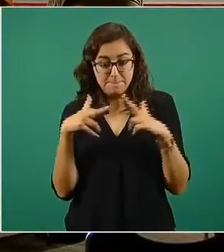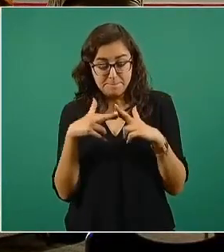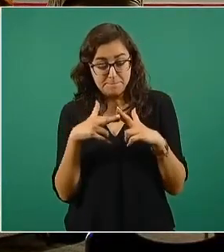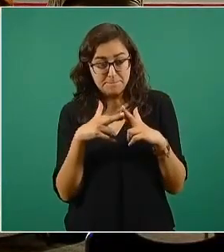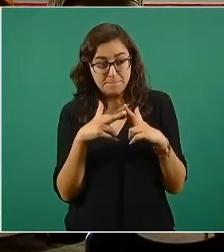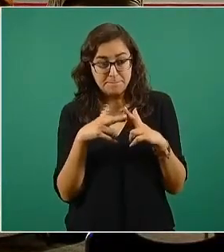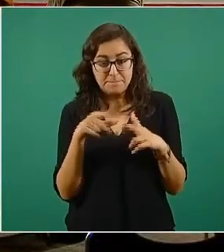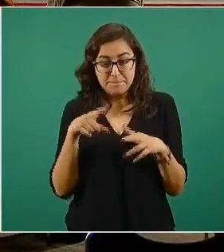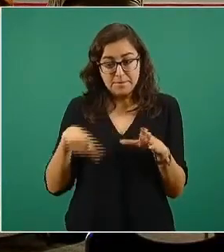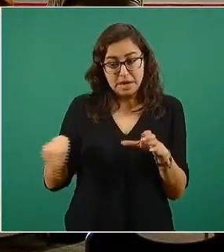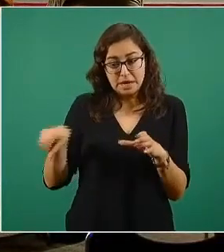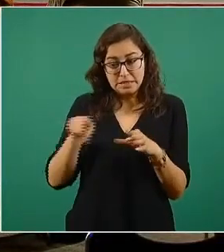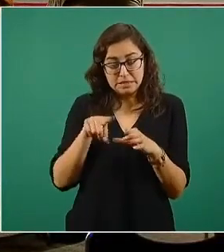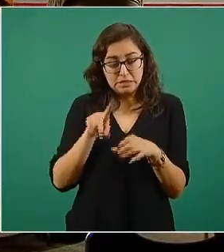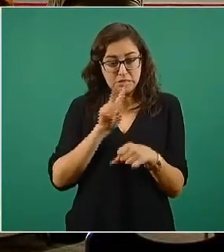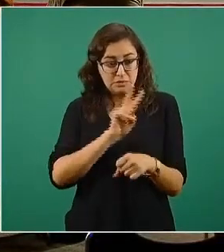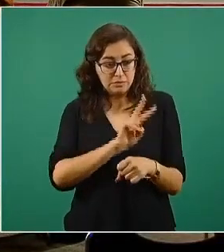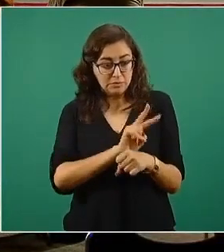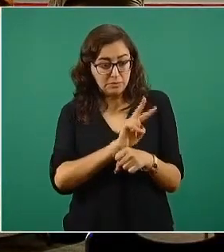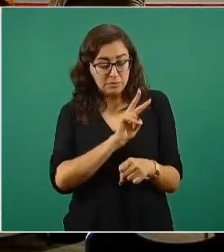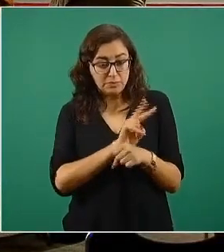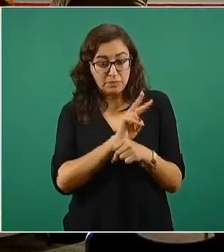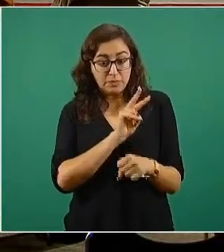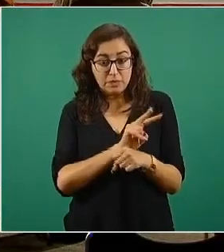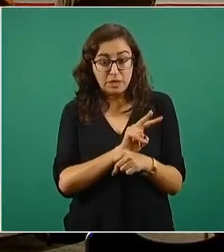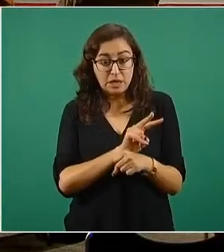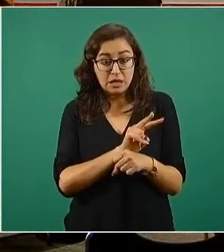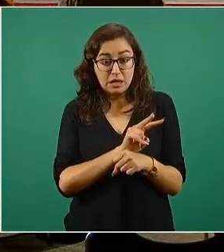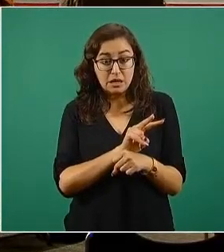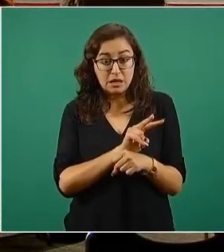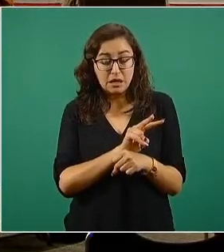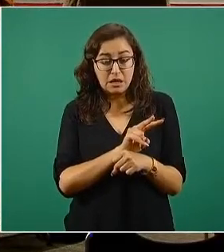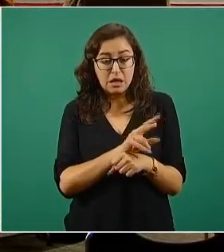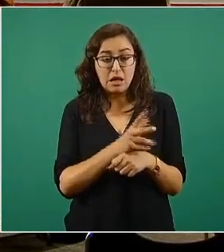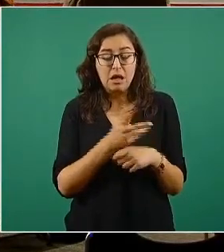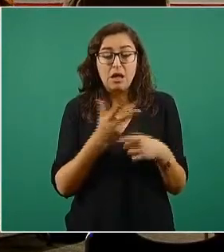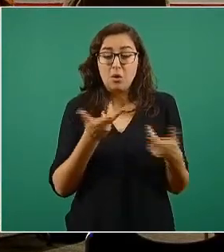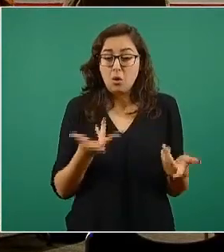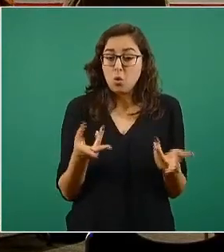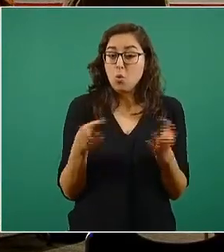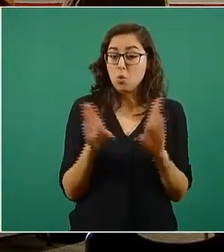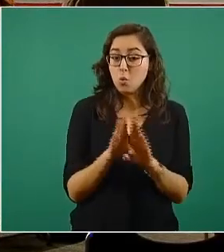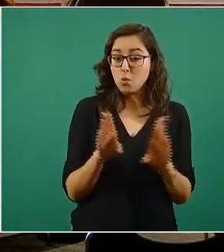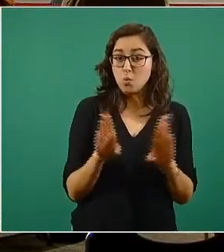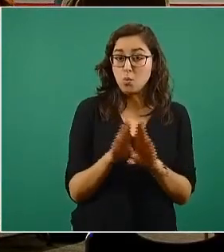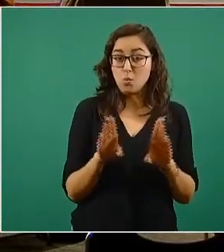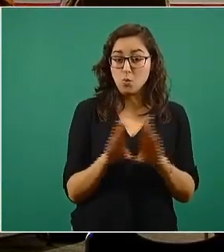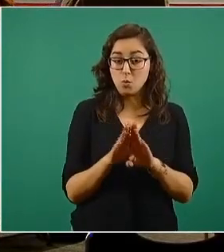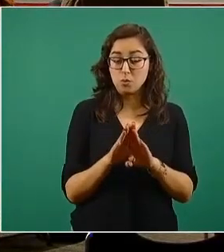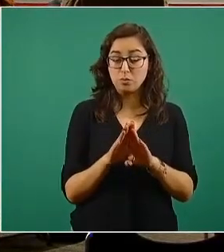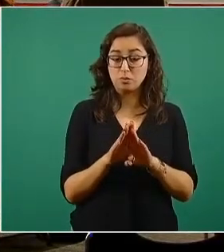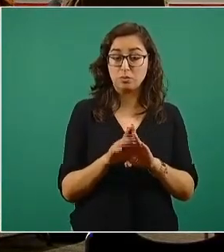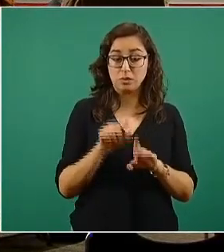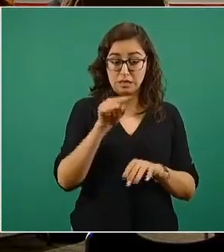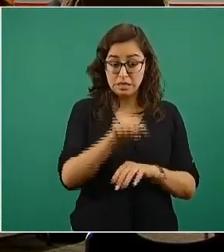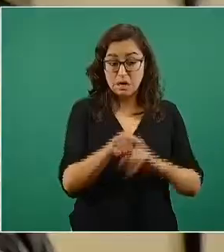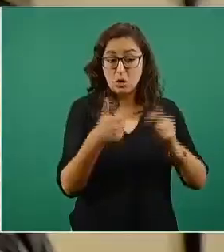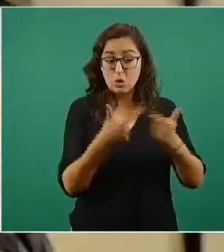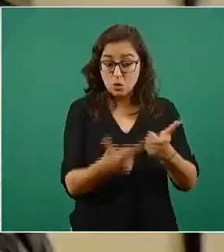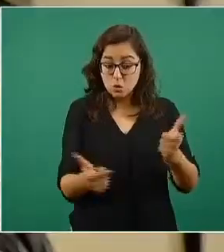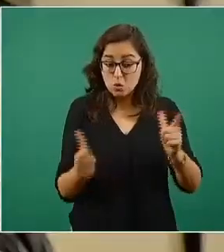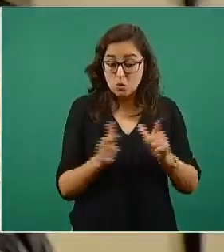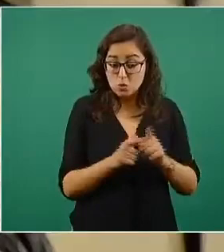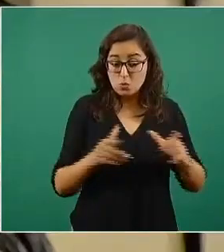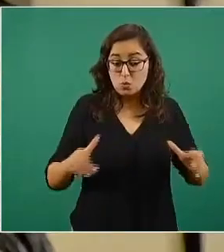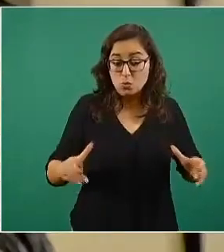supervisores. La polémica que ha surgido es de que, en las brigadas se plantea que van a atender a